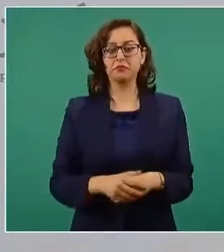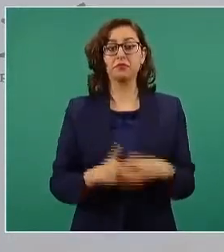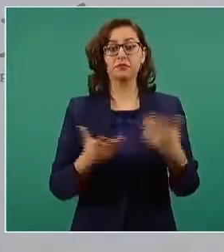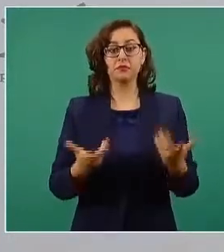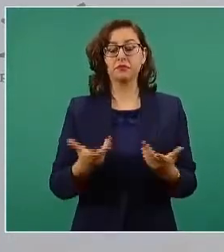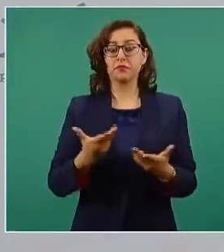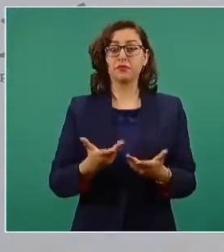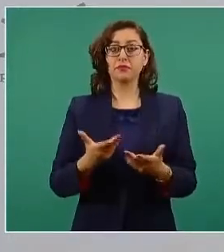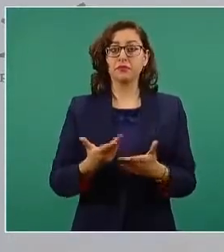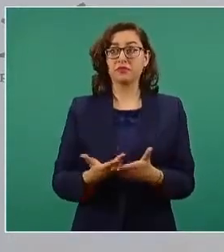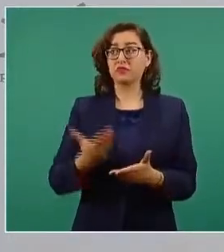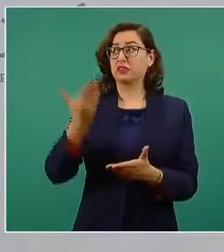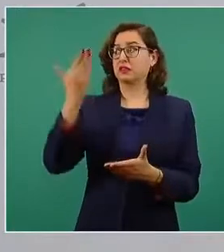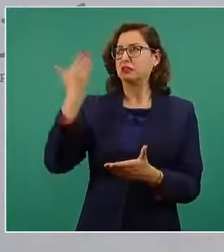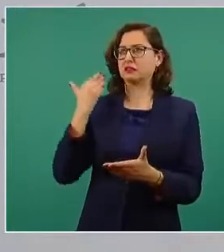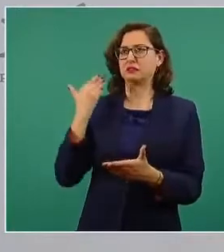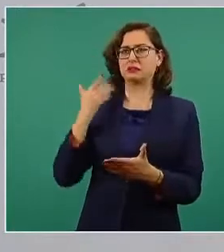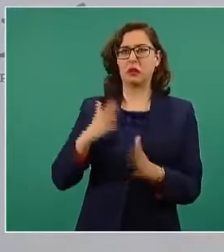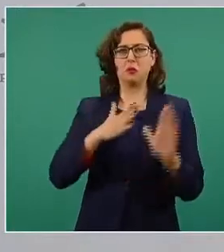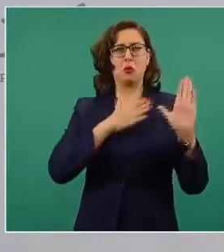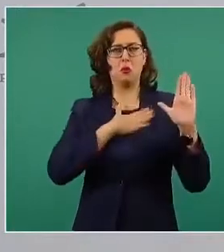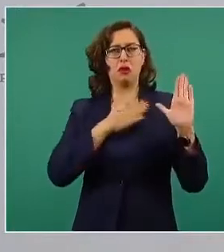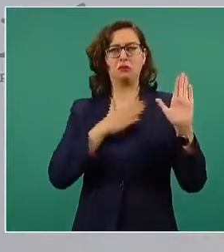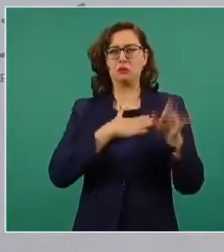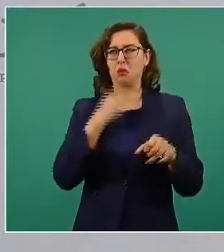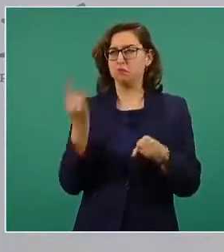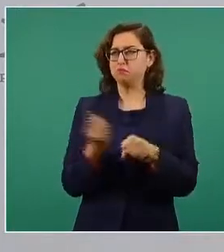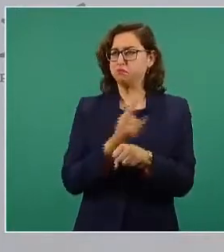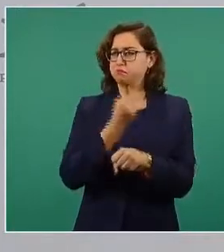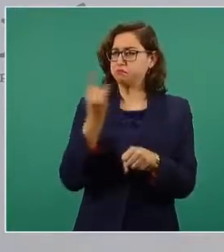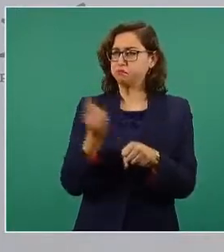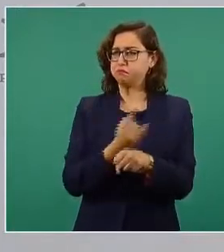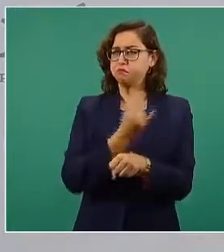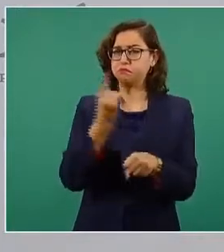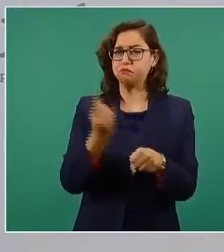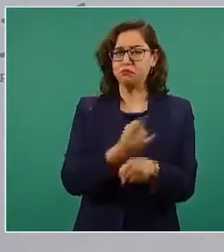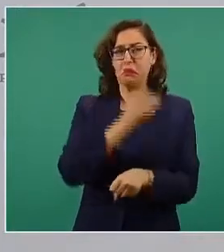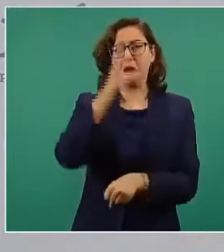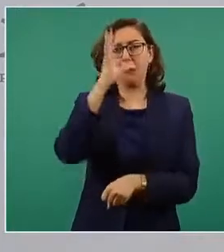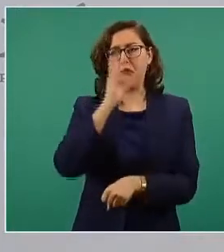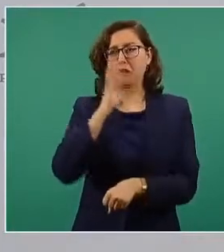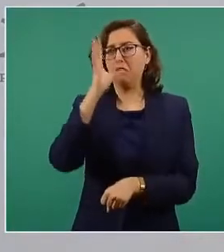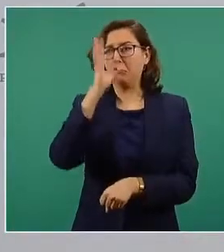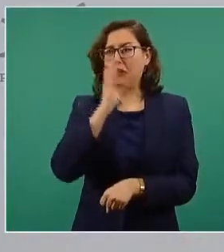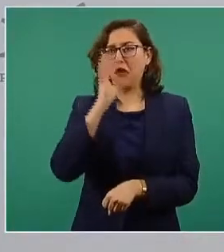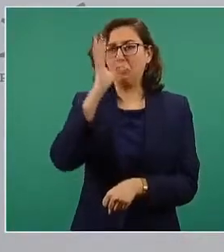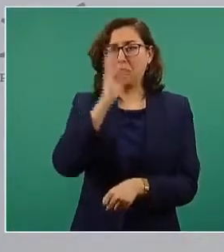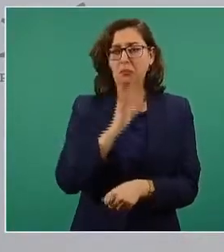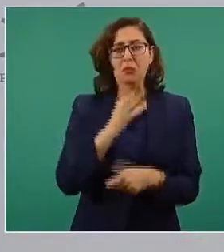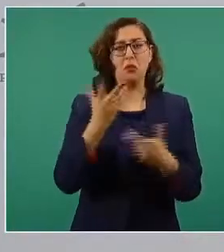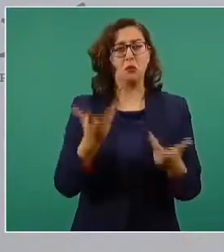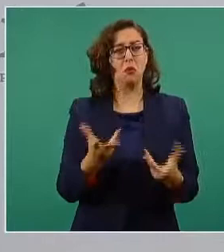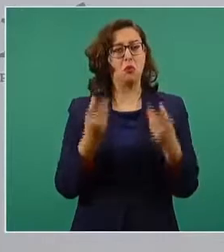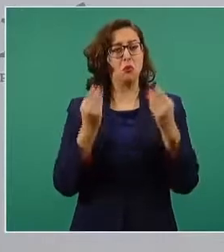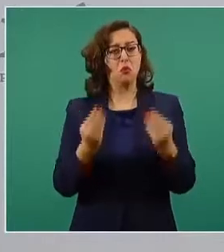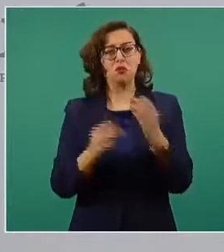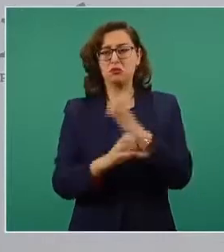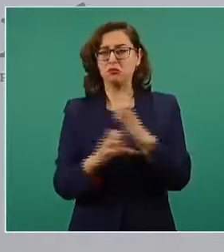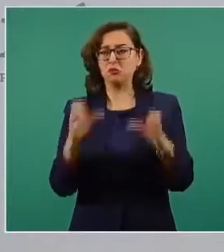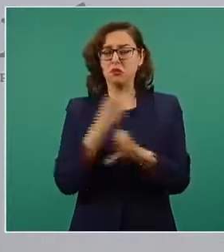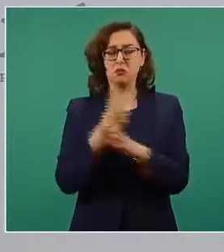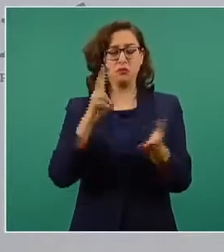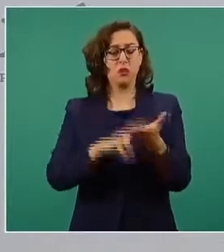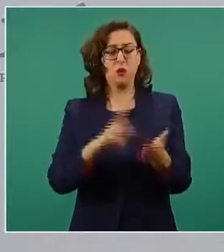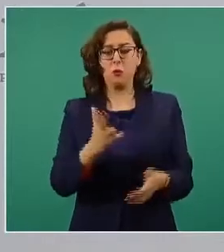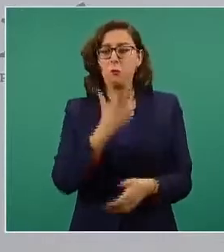un pasado de tantas promesas que no fueron cumplidas, de tantas riquezas energéticas que fueron